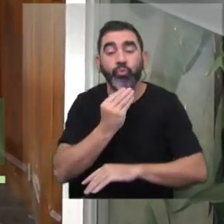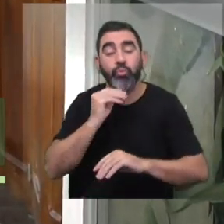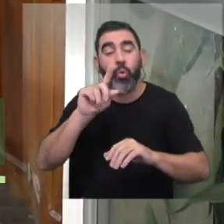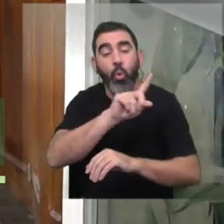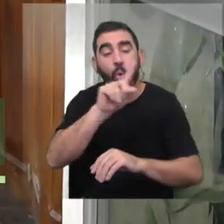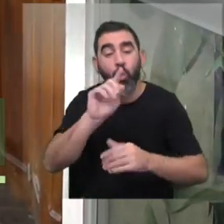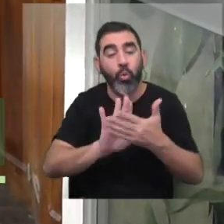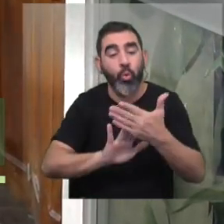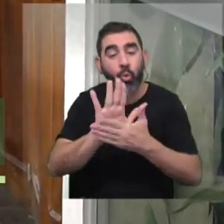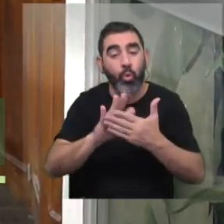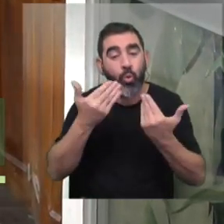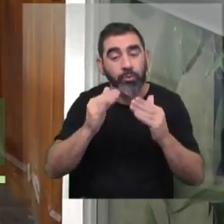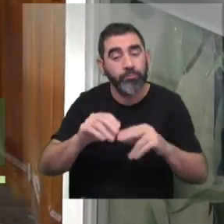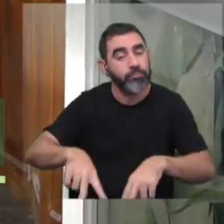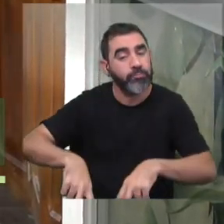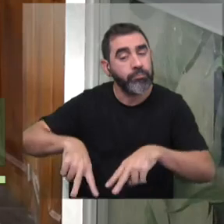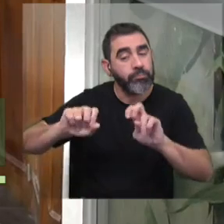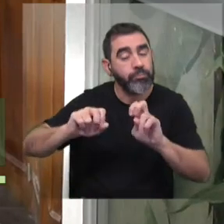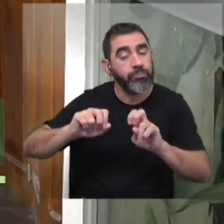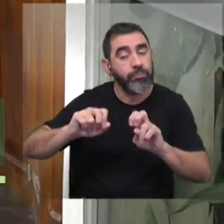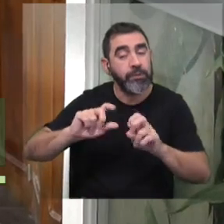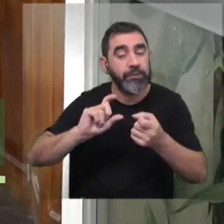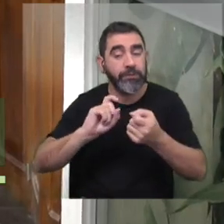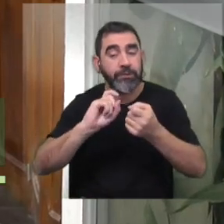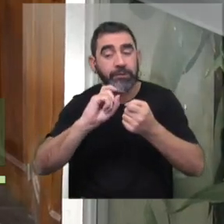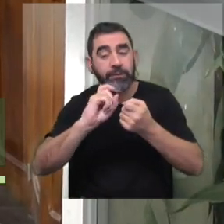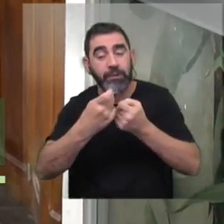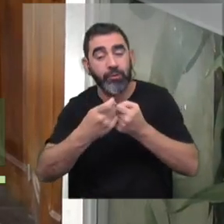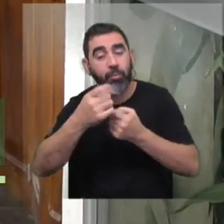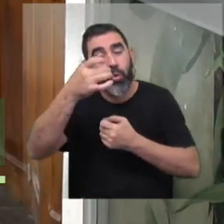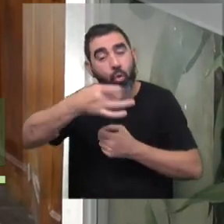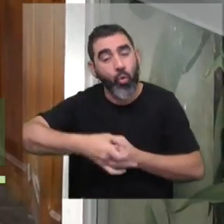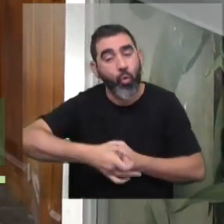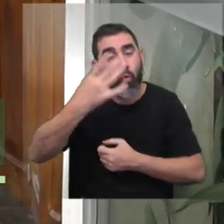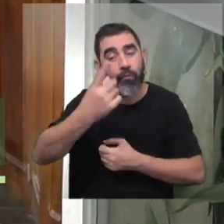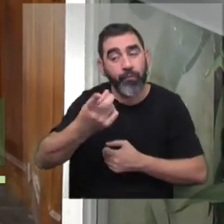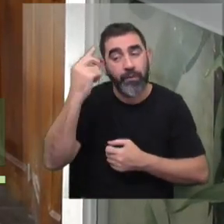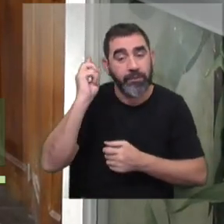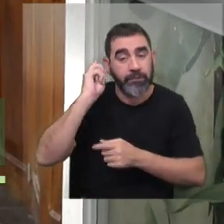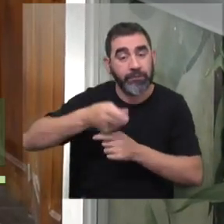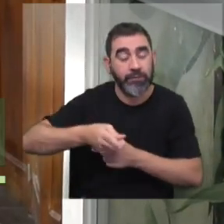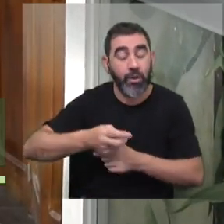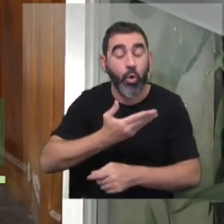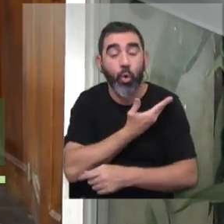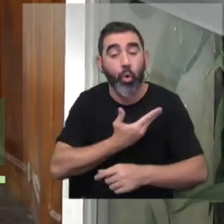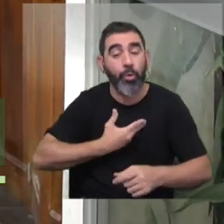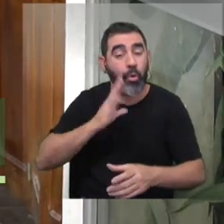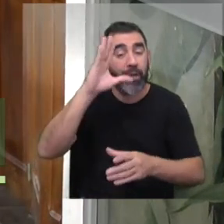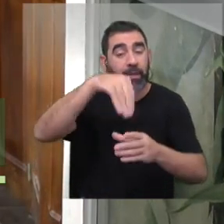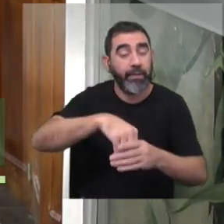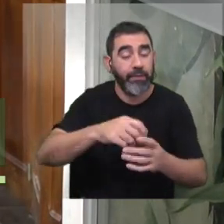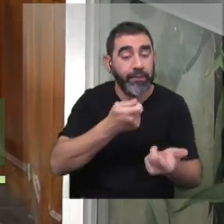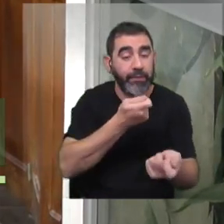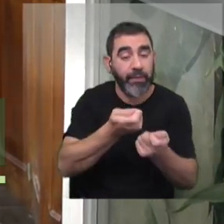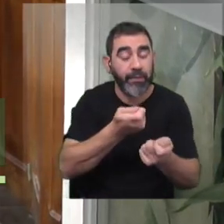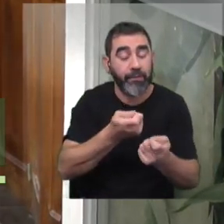11 de la mañana analizando la posición del sindicato tras oficializarse ayer la decisión del poder ejecutivo de la intervención de